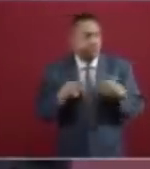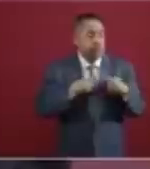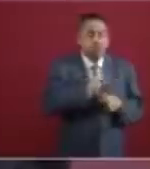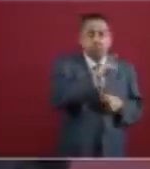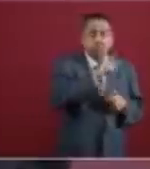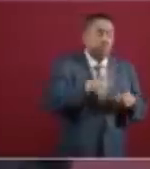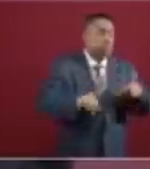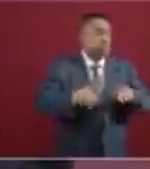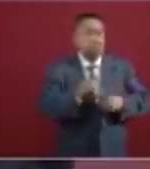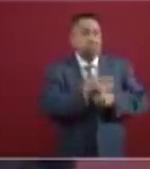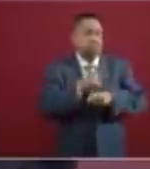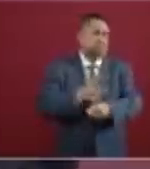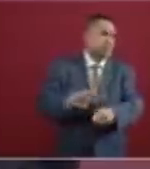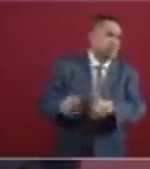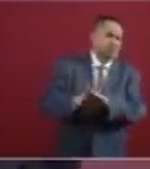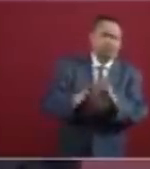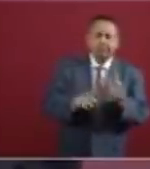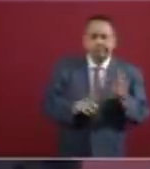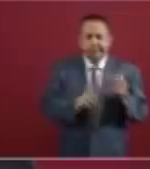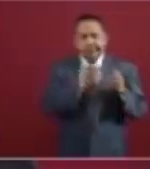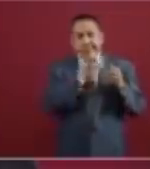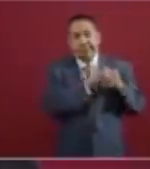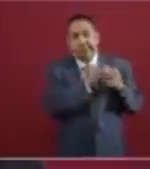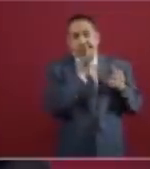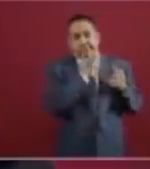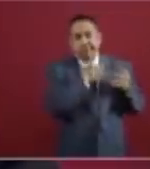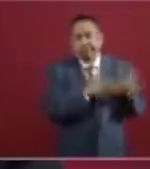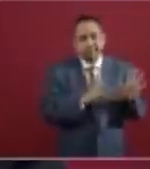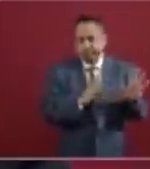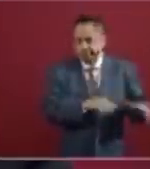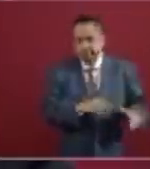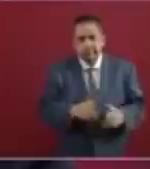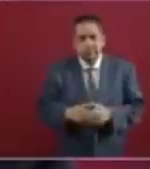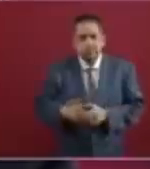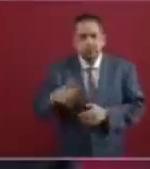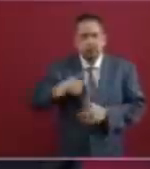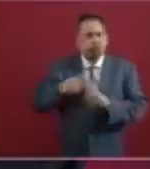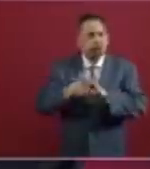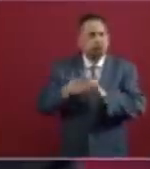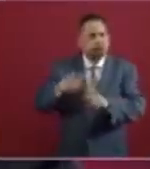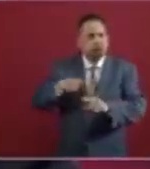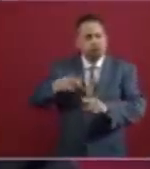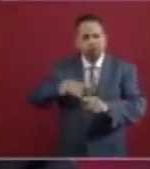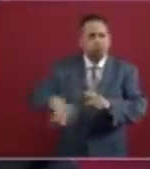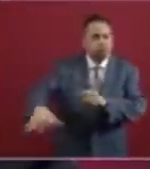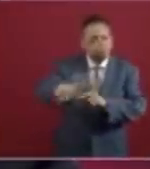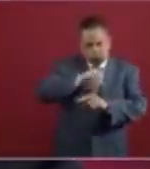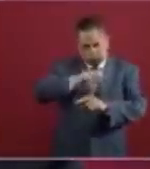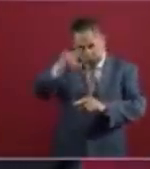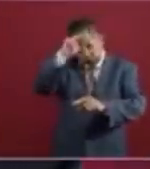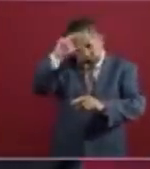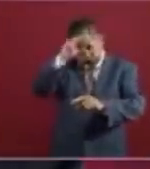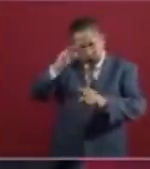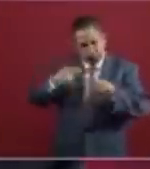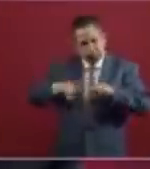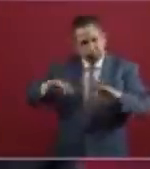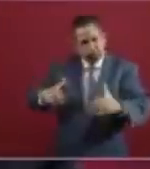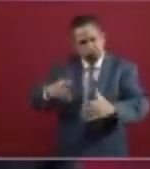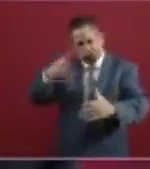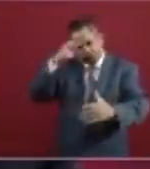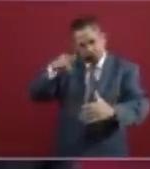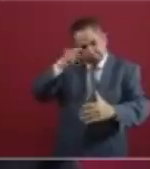intelectuales conservadores cuando hablo de que el pueblo es sabio, pero es cierto.